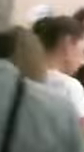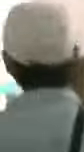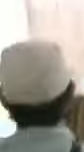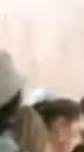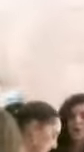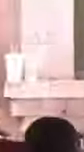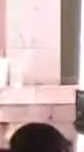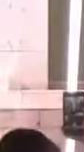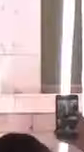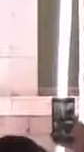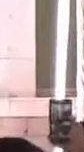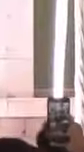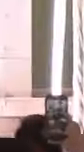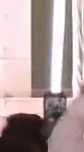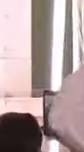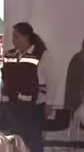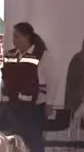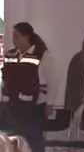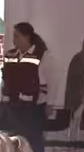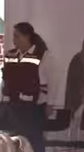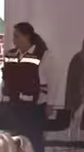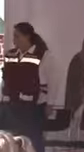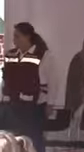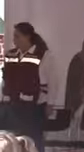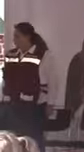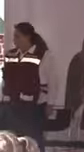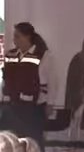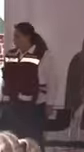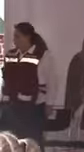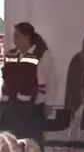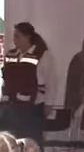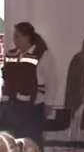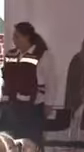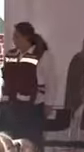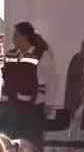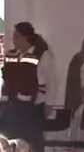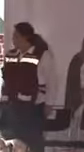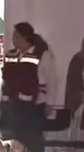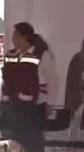Claudia Sheinbaum Pardo. Y así le decimos esta tarde,